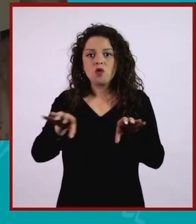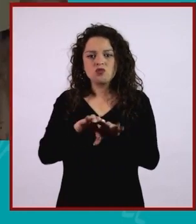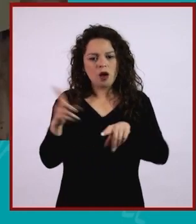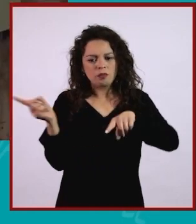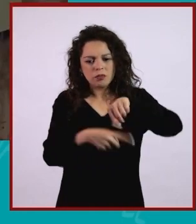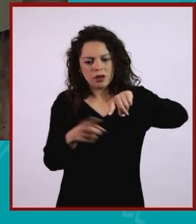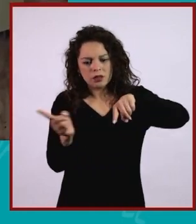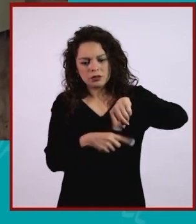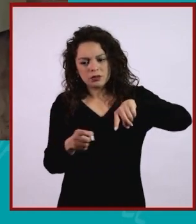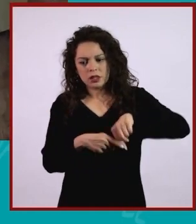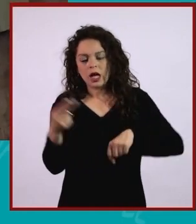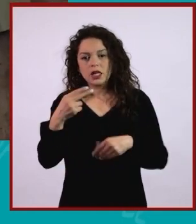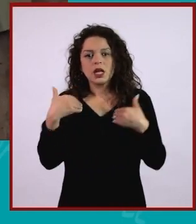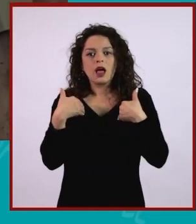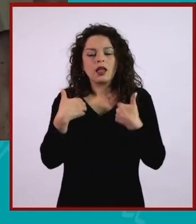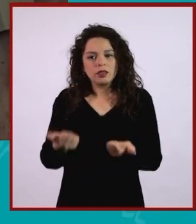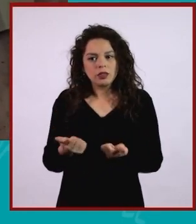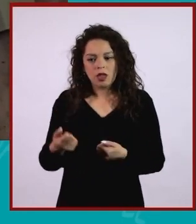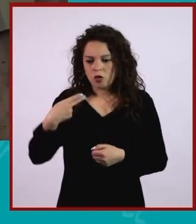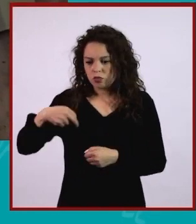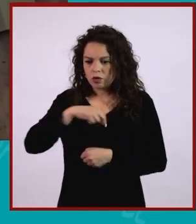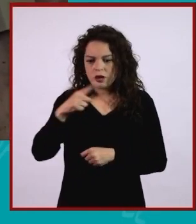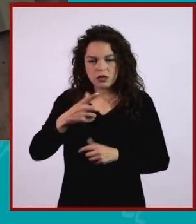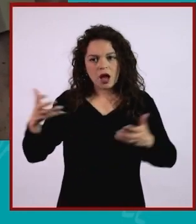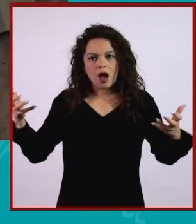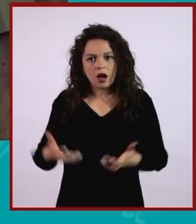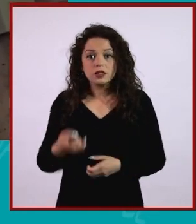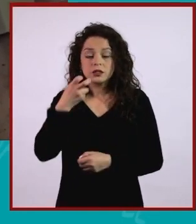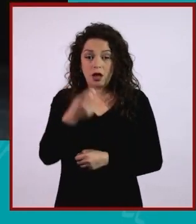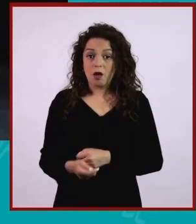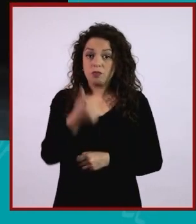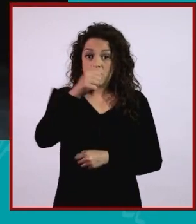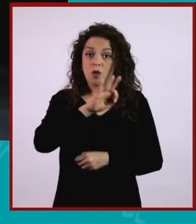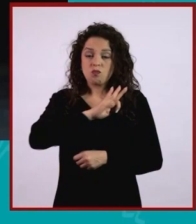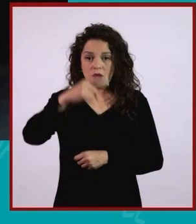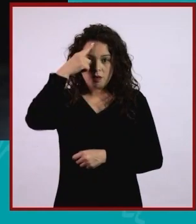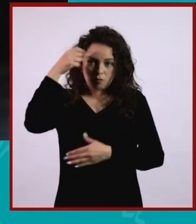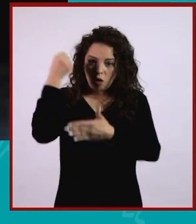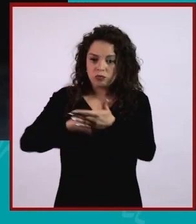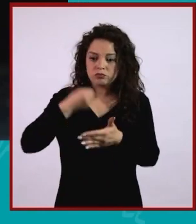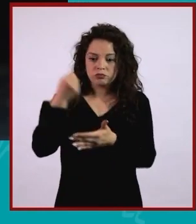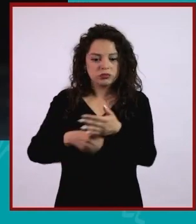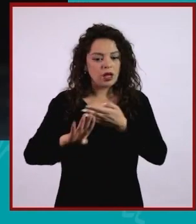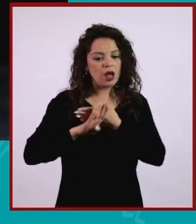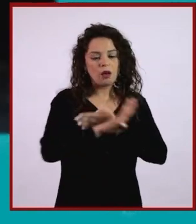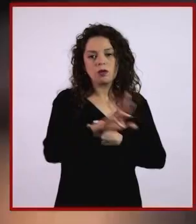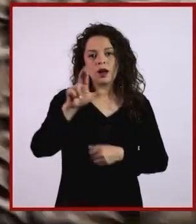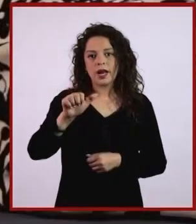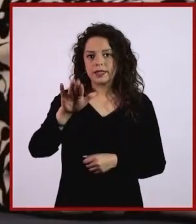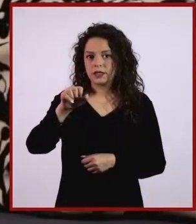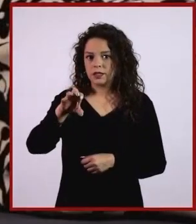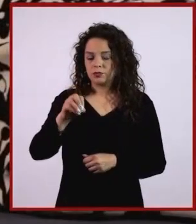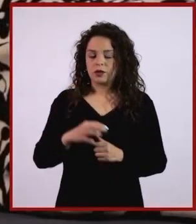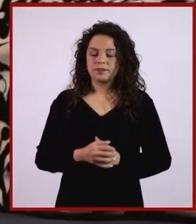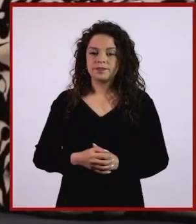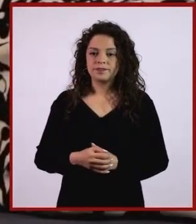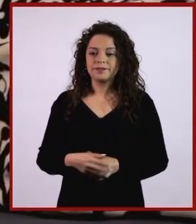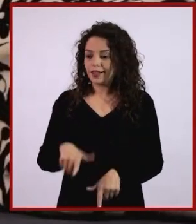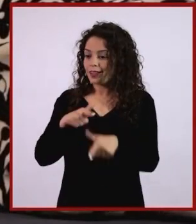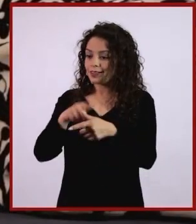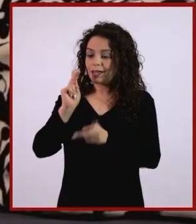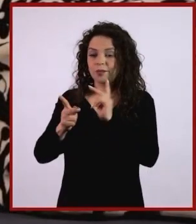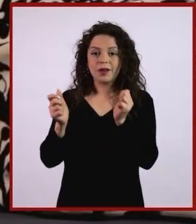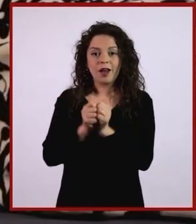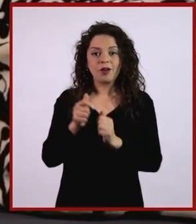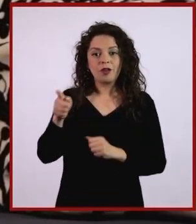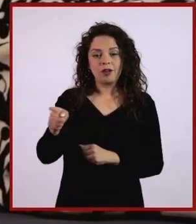con los estereotipos, reconocer y reflexionar nuestras acciones puede ser un primer paso en la lucha contra el racismo. Continuamos platicando con